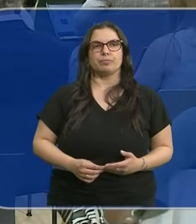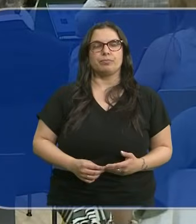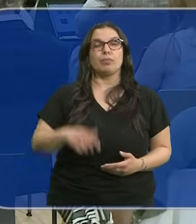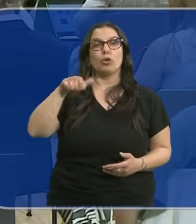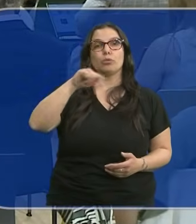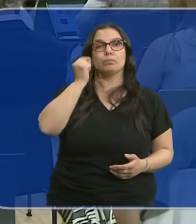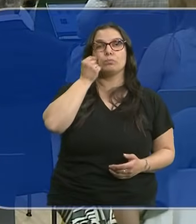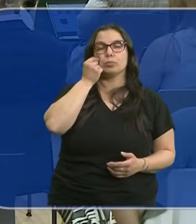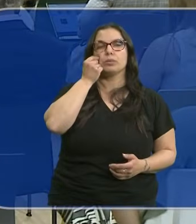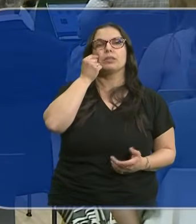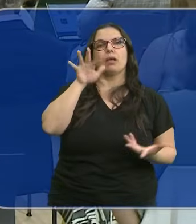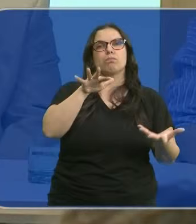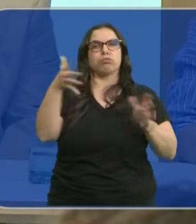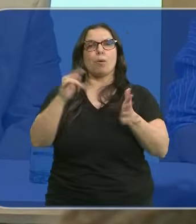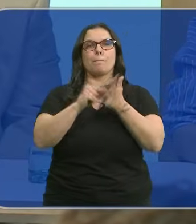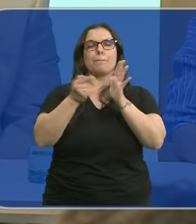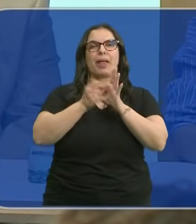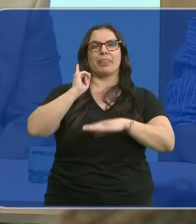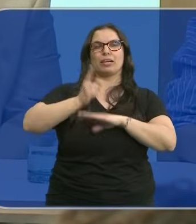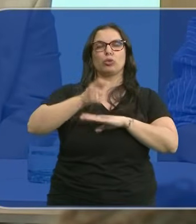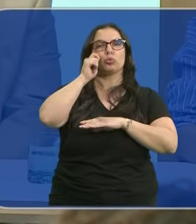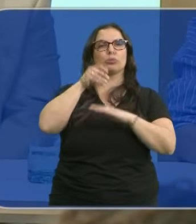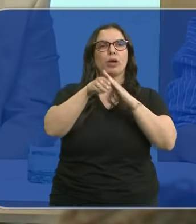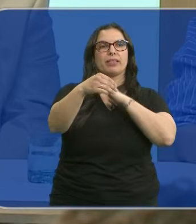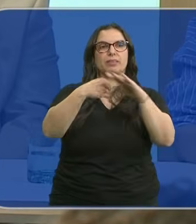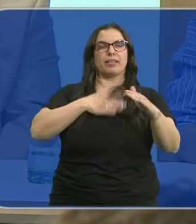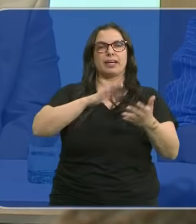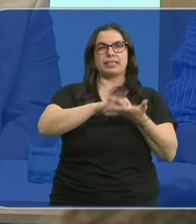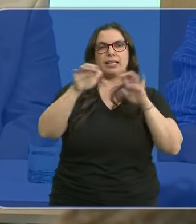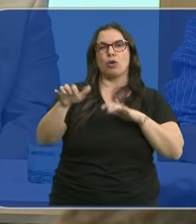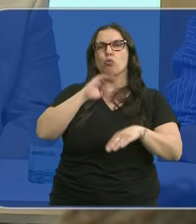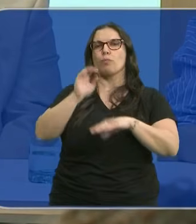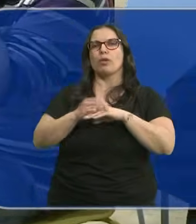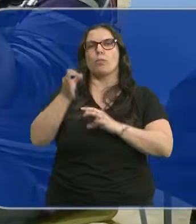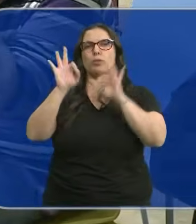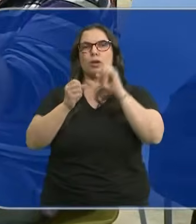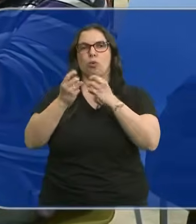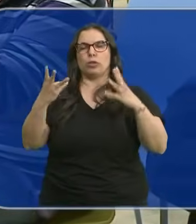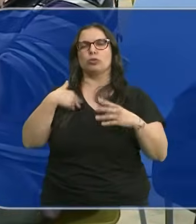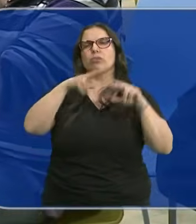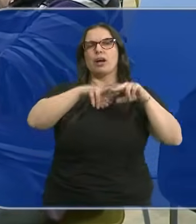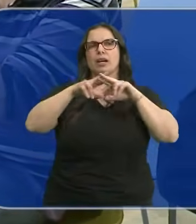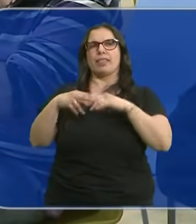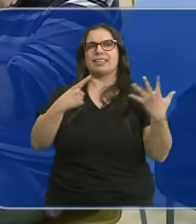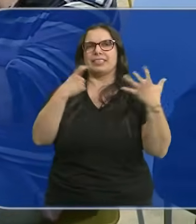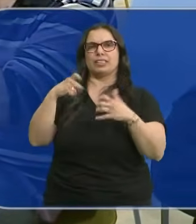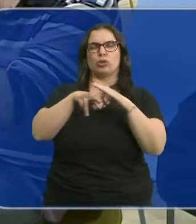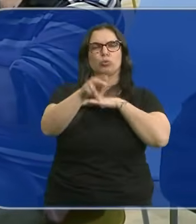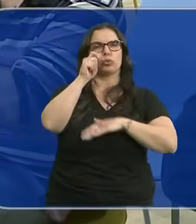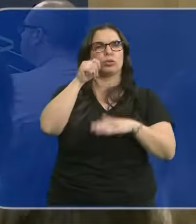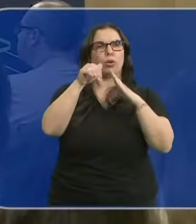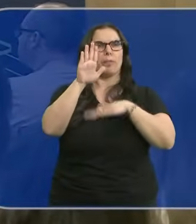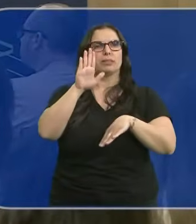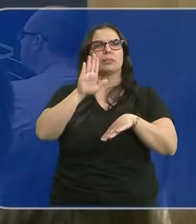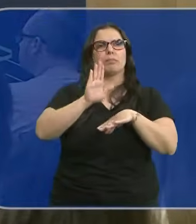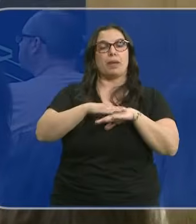Hoy hemos conocido el grado de ejecución del Plan Director de Turismo Accesible de Castilla y León, una iniciativa que ha analizado más de 600 recursos turísticos